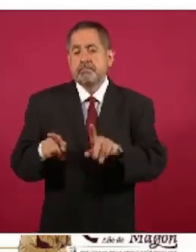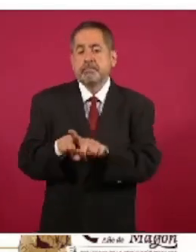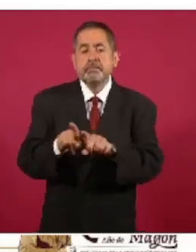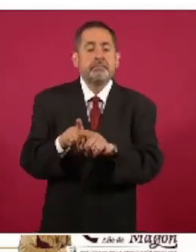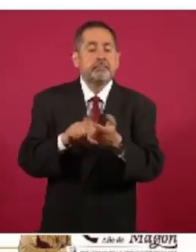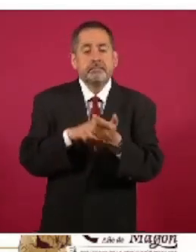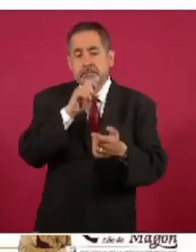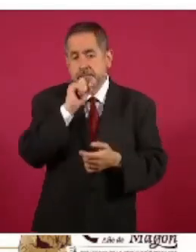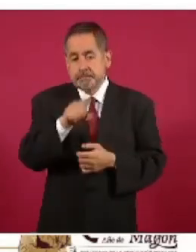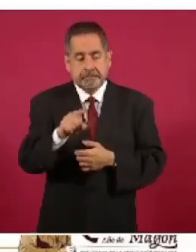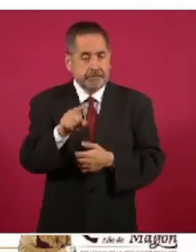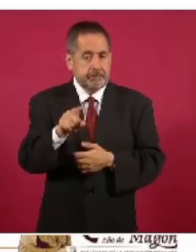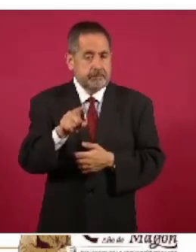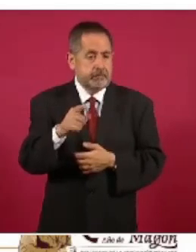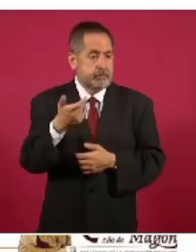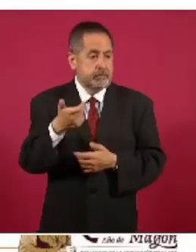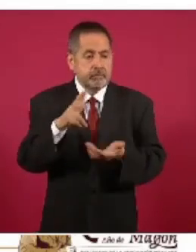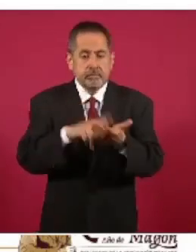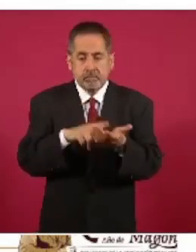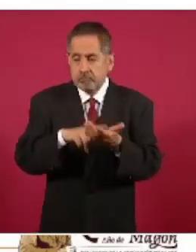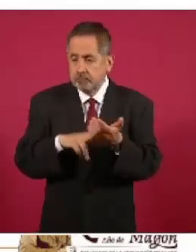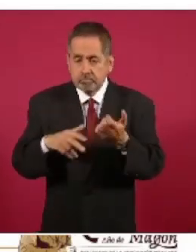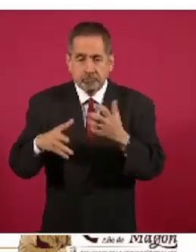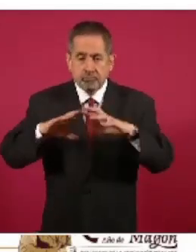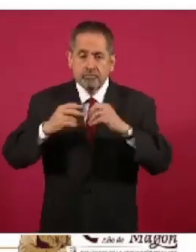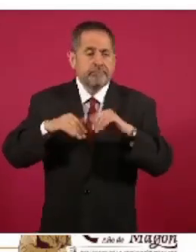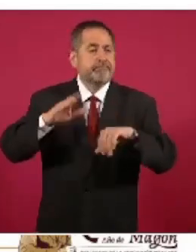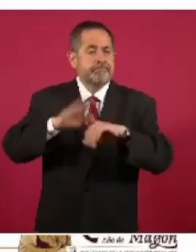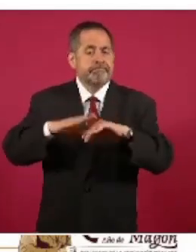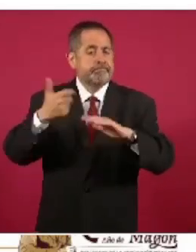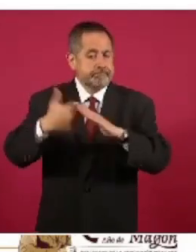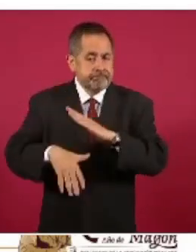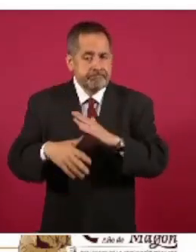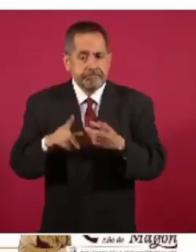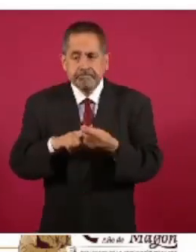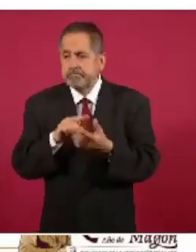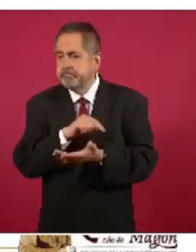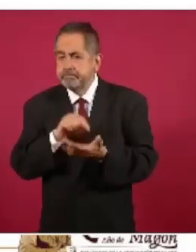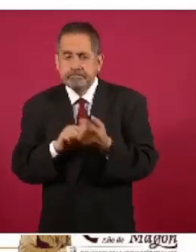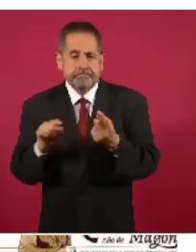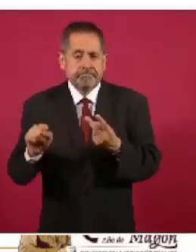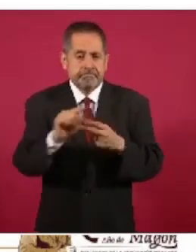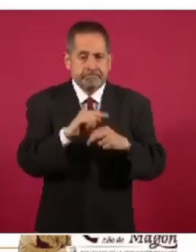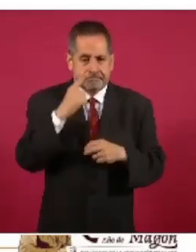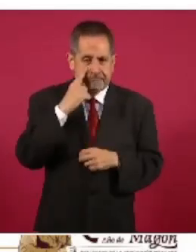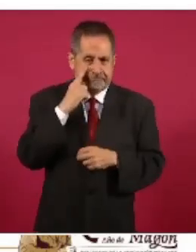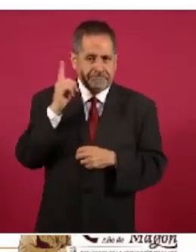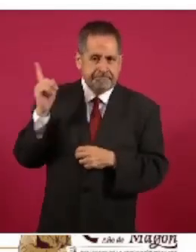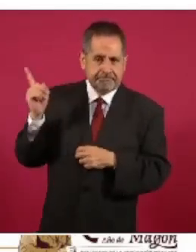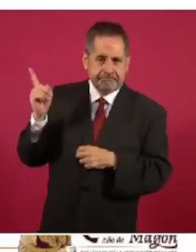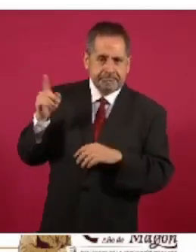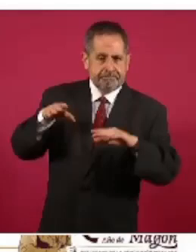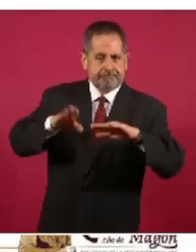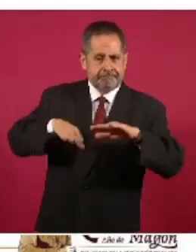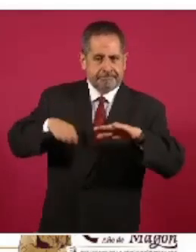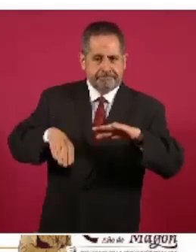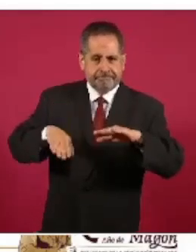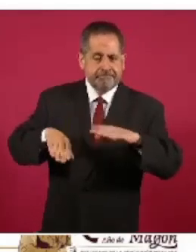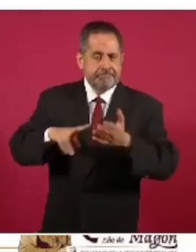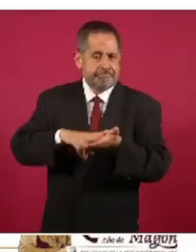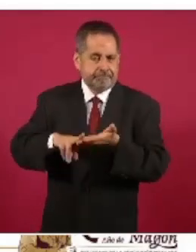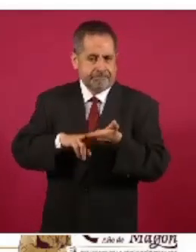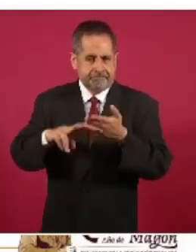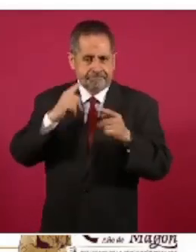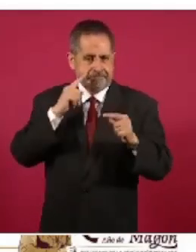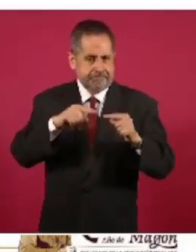precio de los precios bajos mínimos de estos 24 productos, que es la línea inferior de color